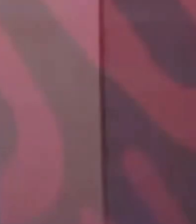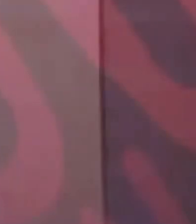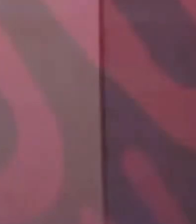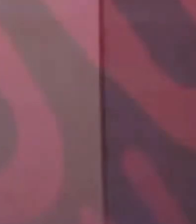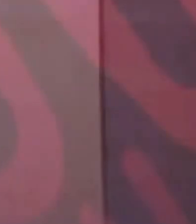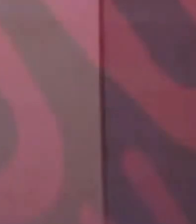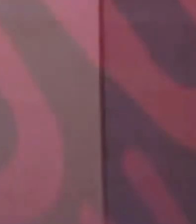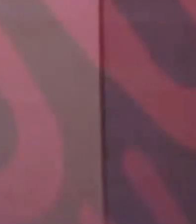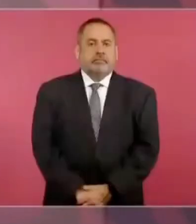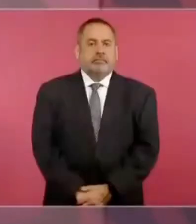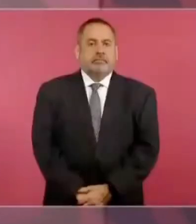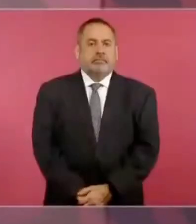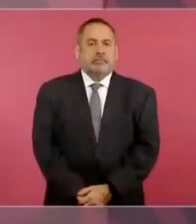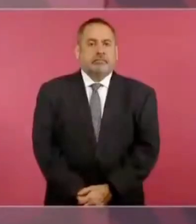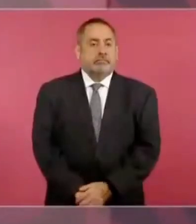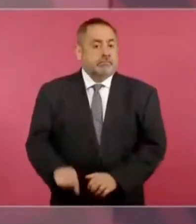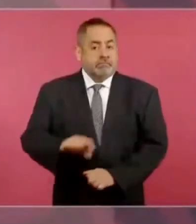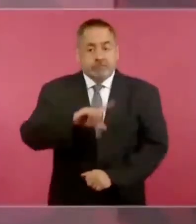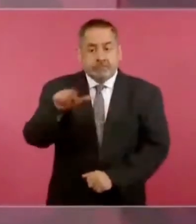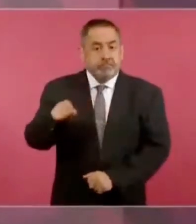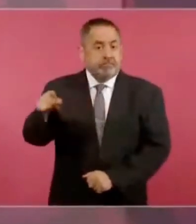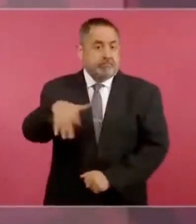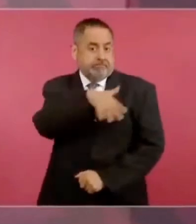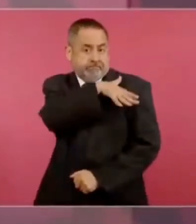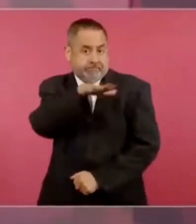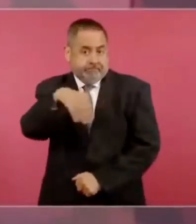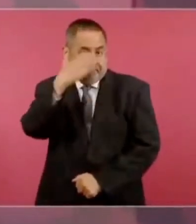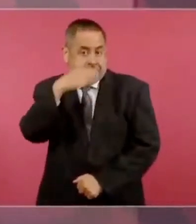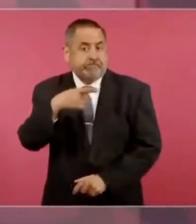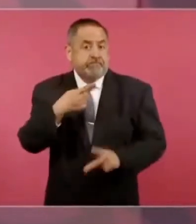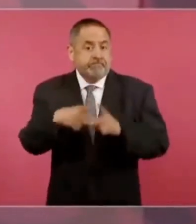con el reparto agrario.